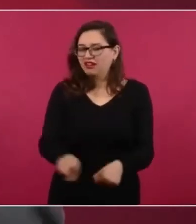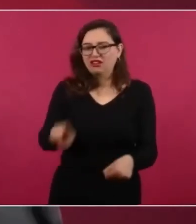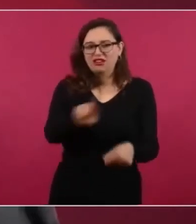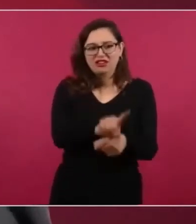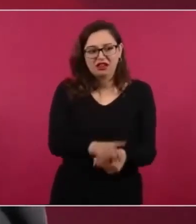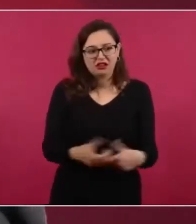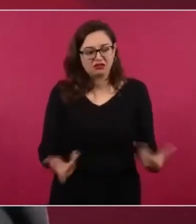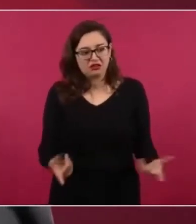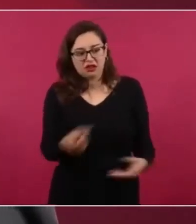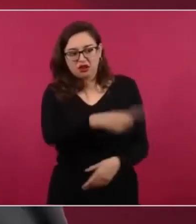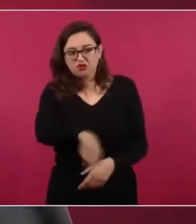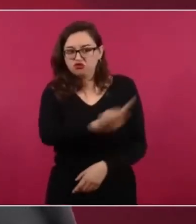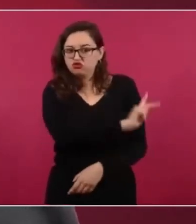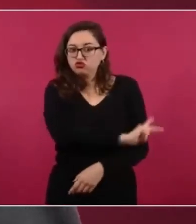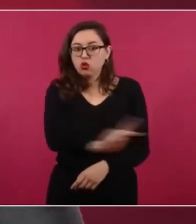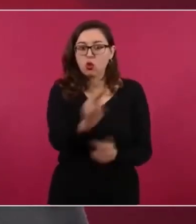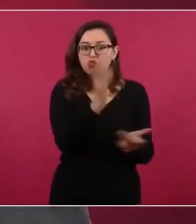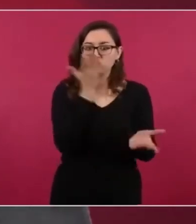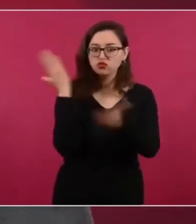no son doctores?